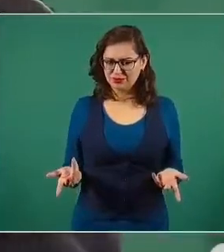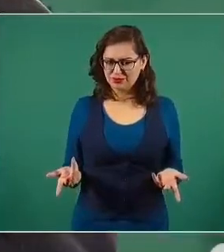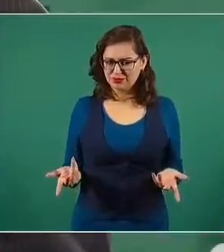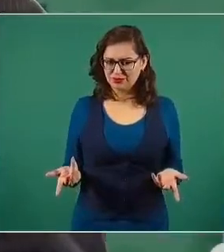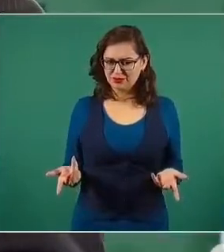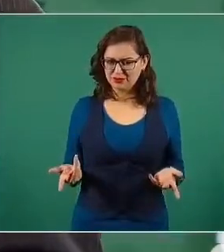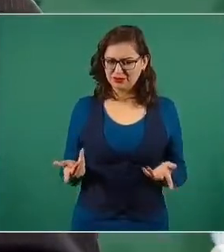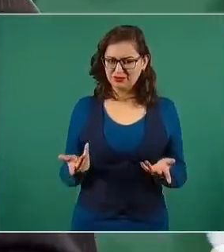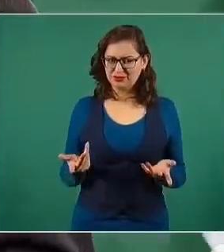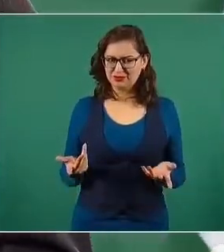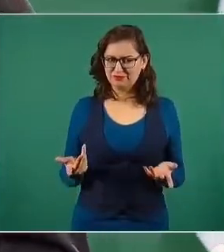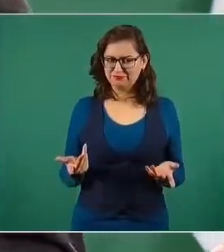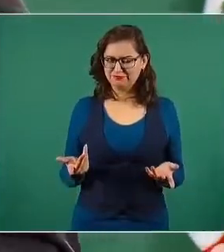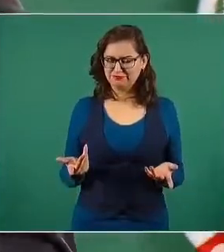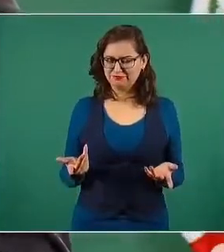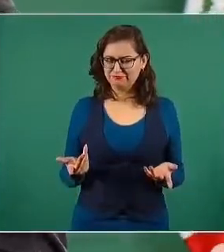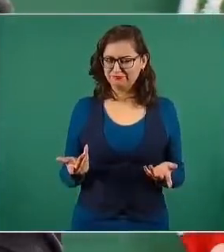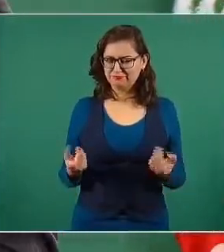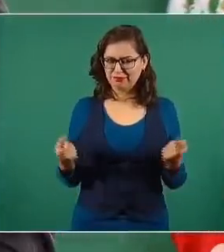al desarrollo,